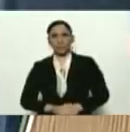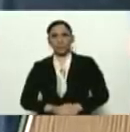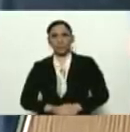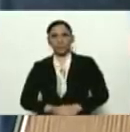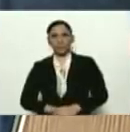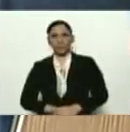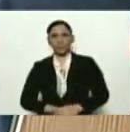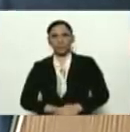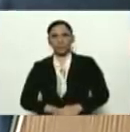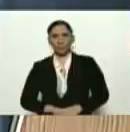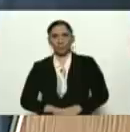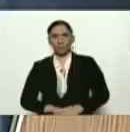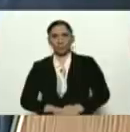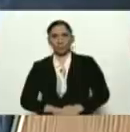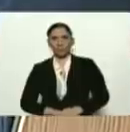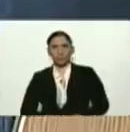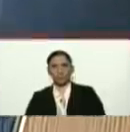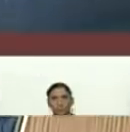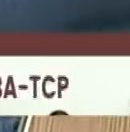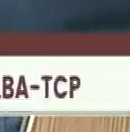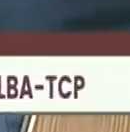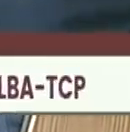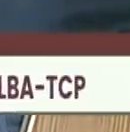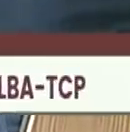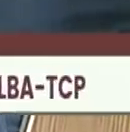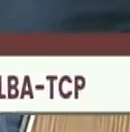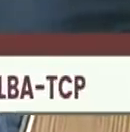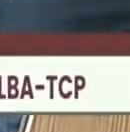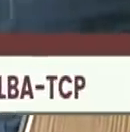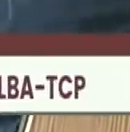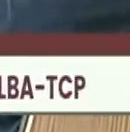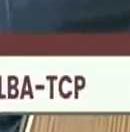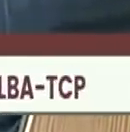Thank you very much. Muchas gracias.